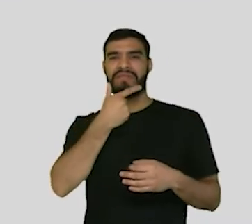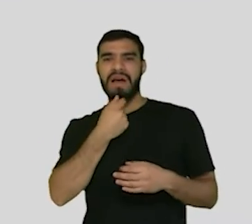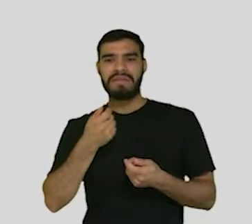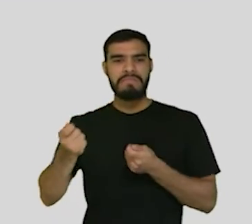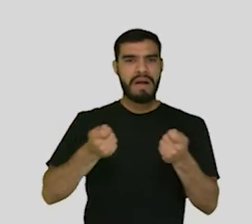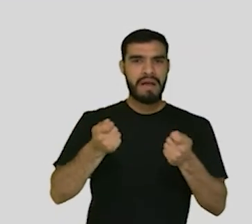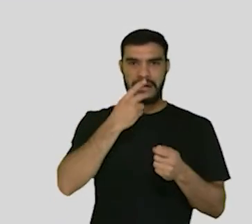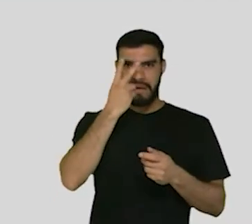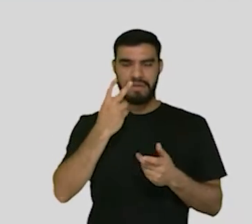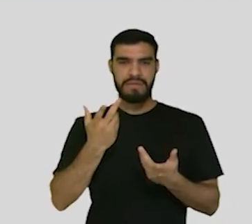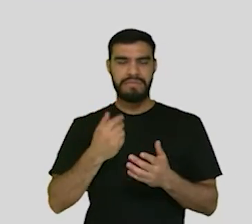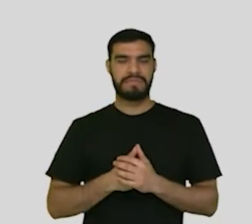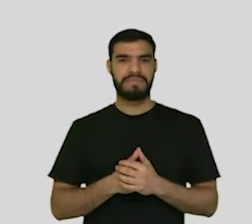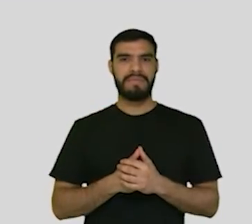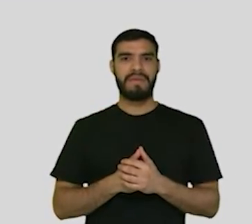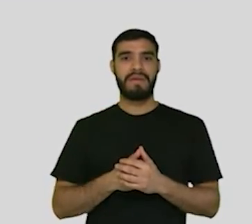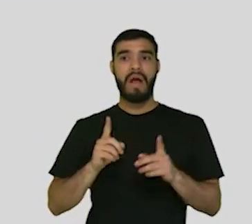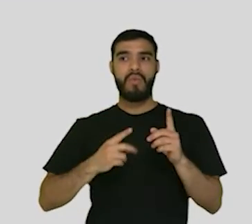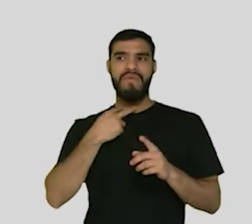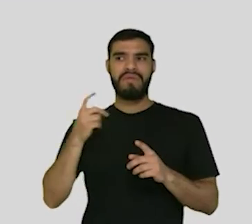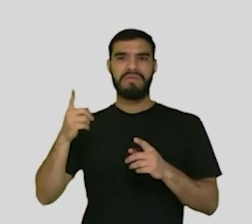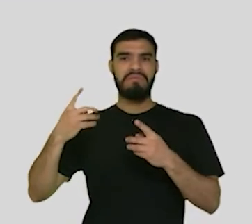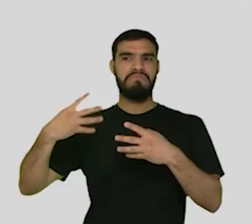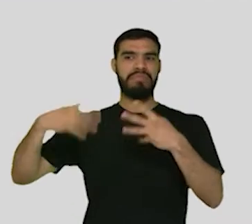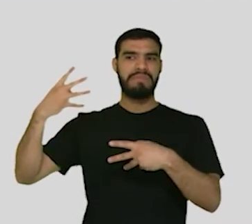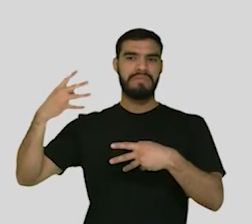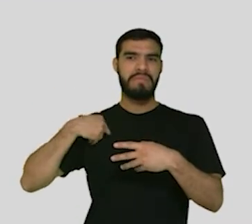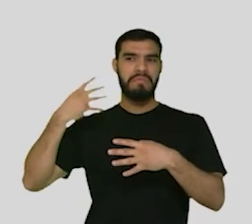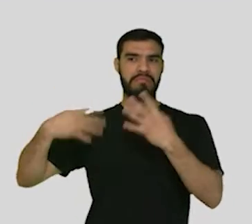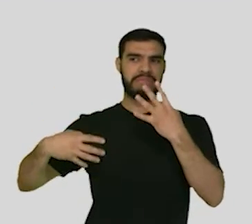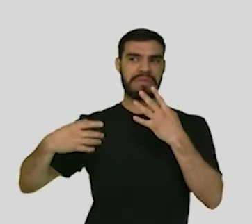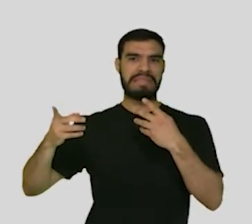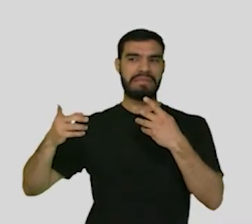viap ñandereco etape da upeisa ya yepa